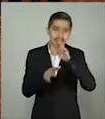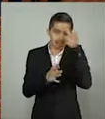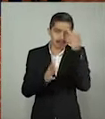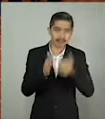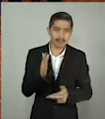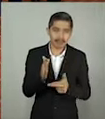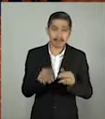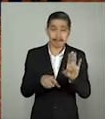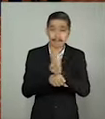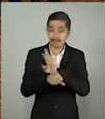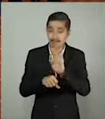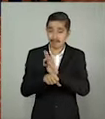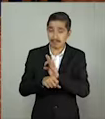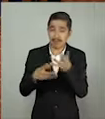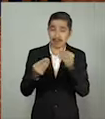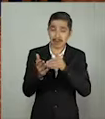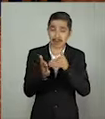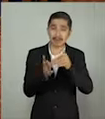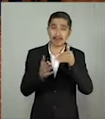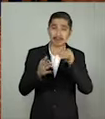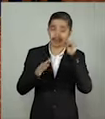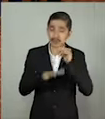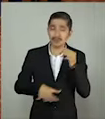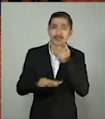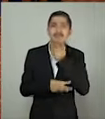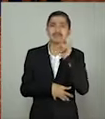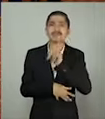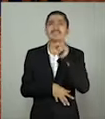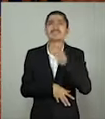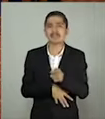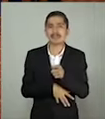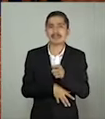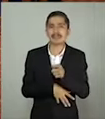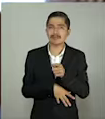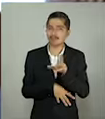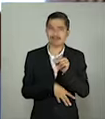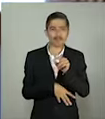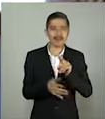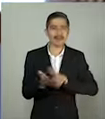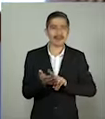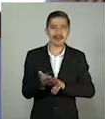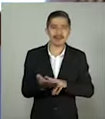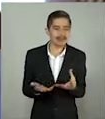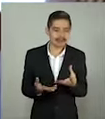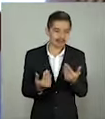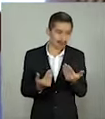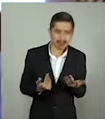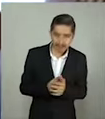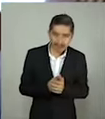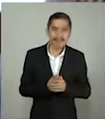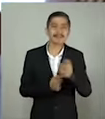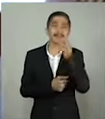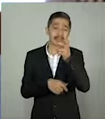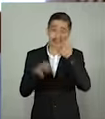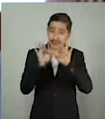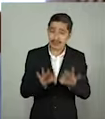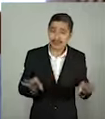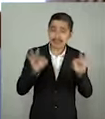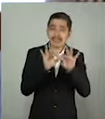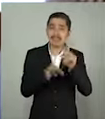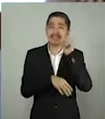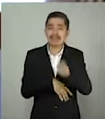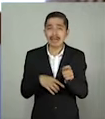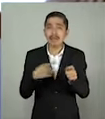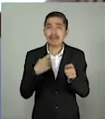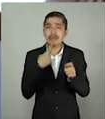y al bienestar de millones de michoacanas y michoacanos es incalculable. Insisto nuevamente, la principal